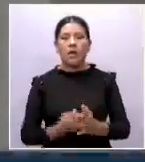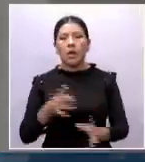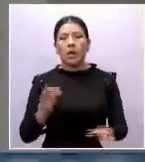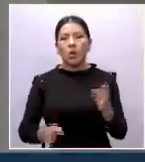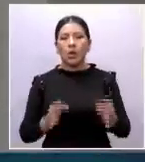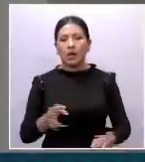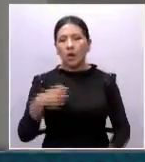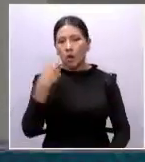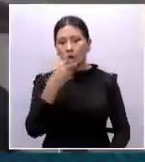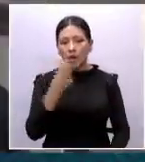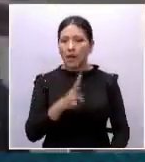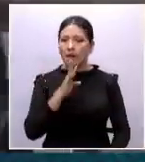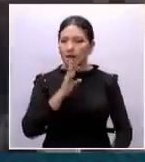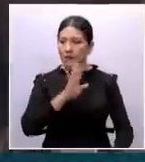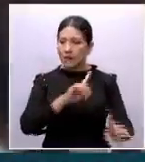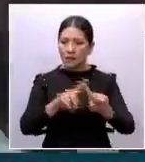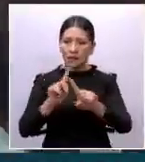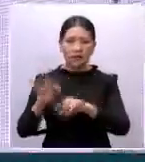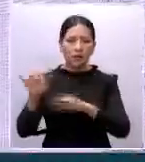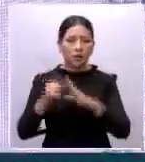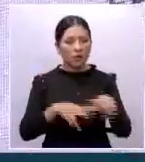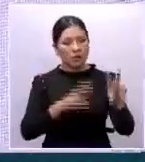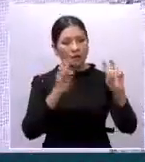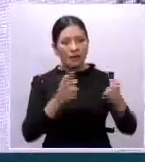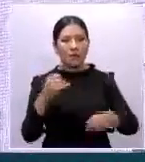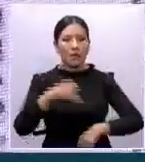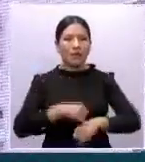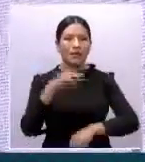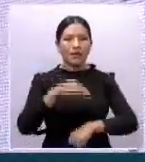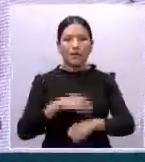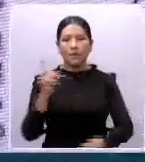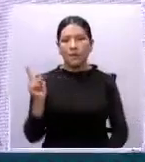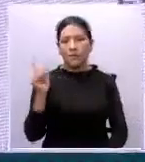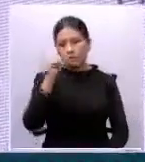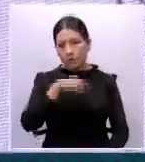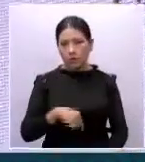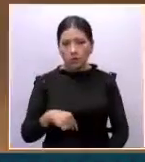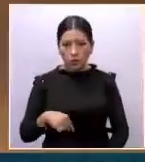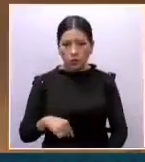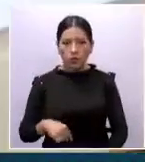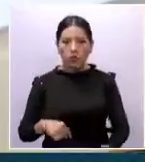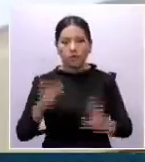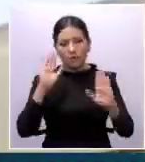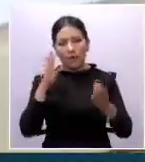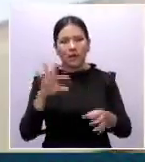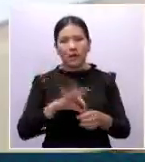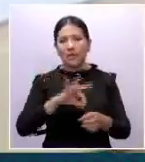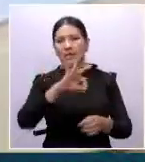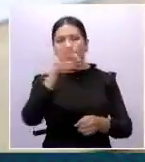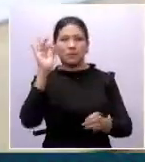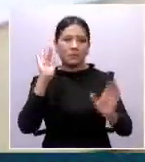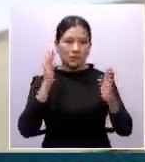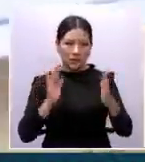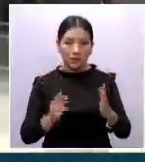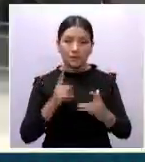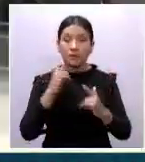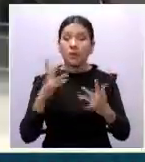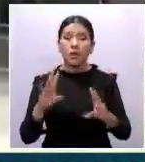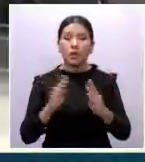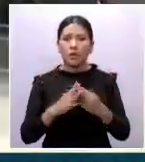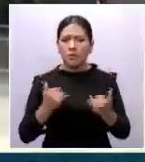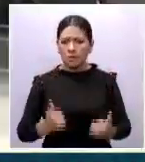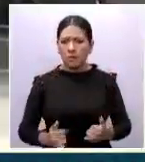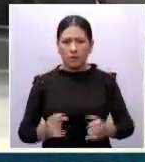juicio oral en el caso ítems fantasmas. Con esto ya se inicia el